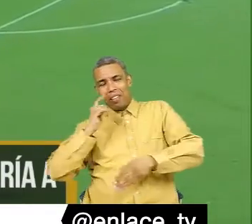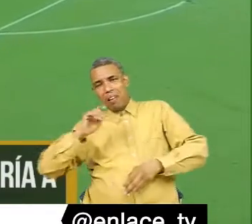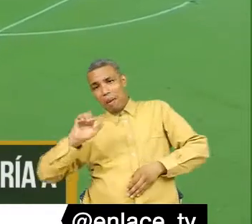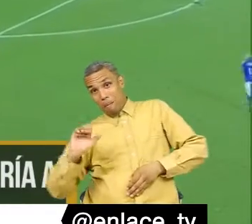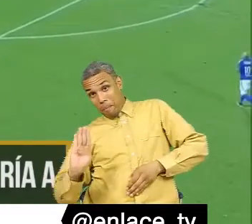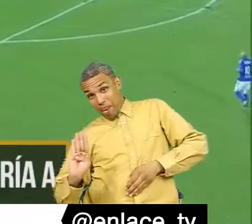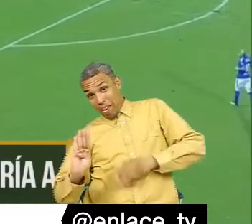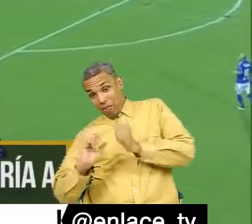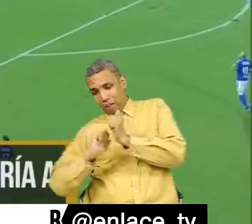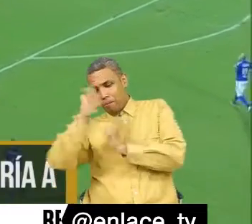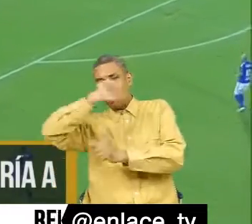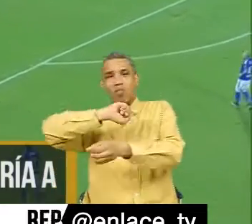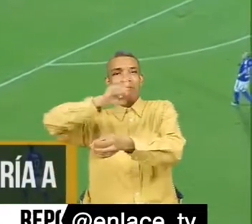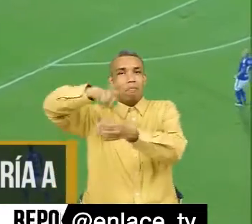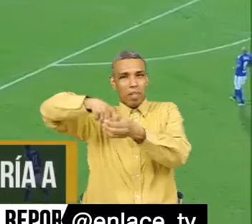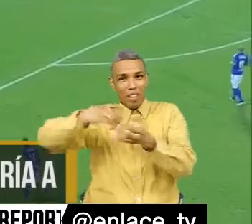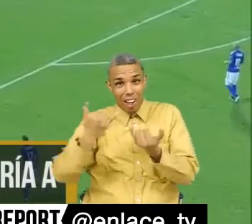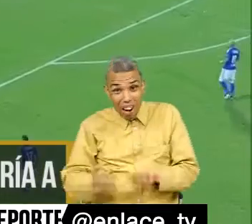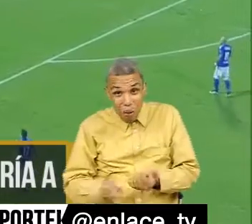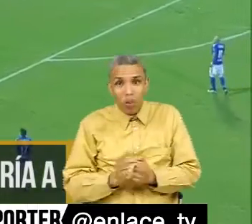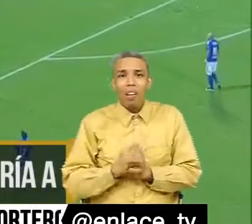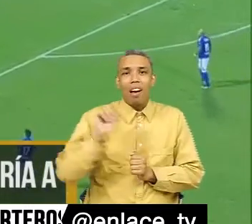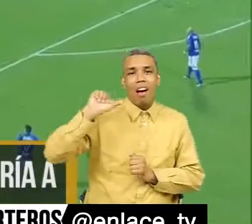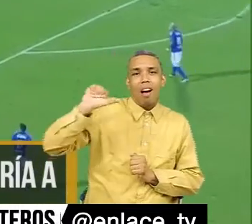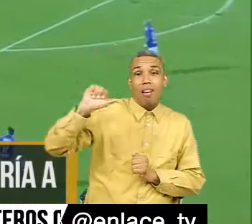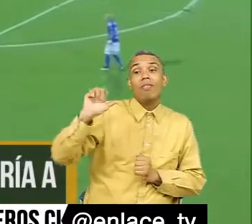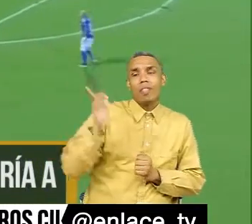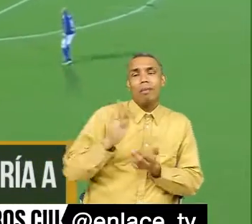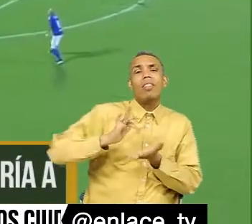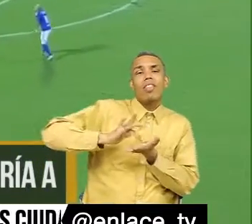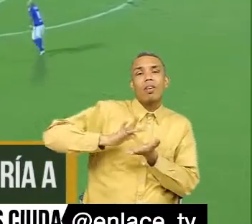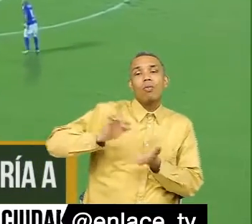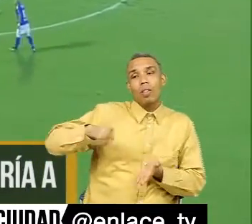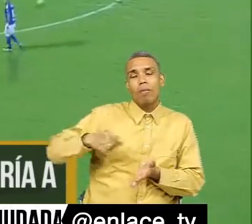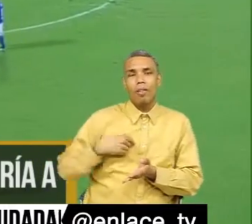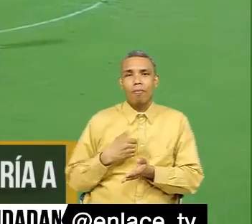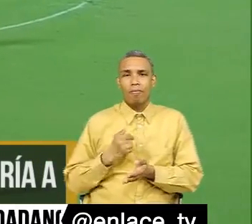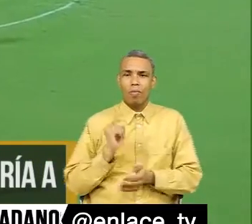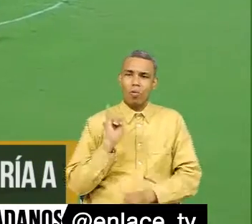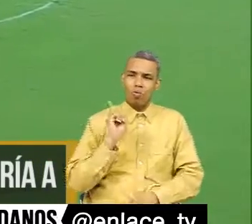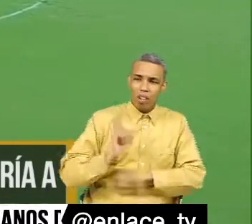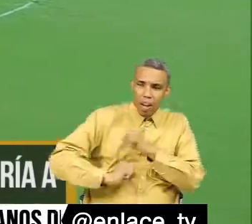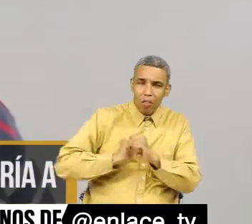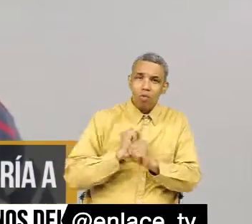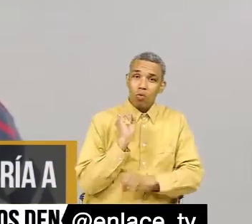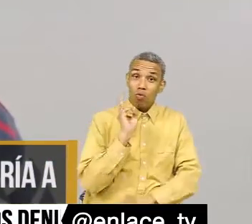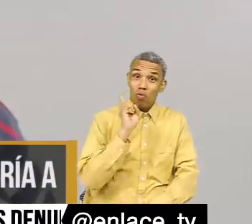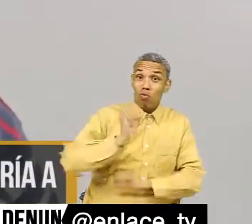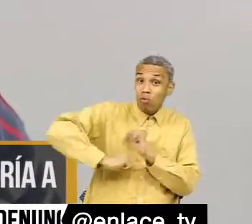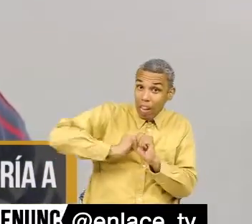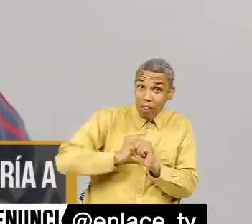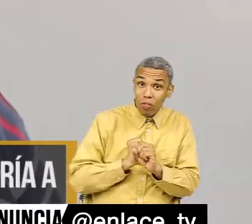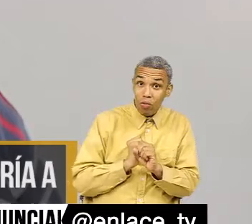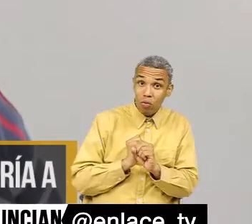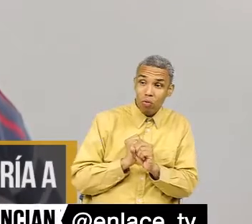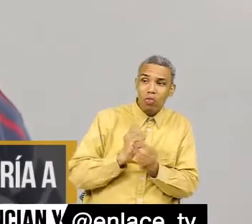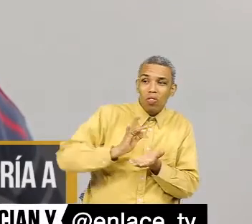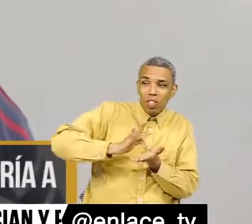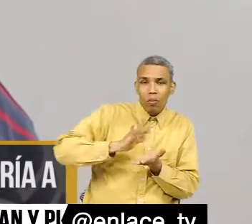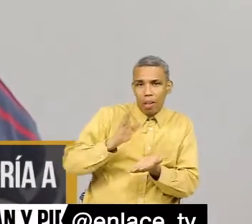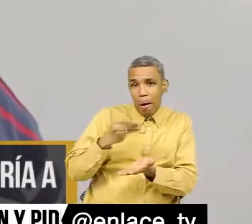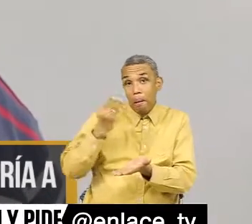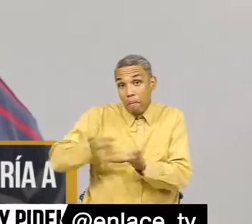los derechos de afiliación de este año a la A, que son 3 años, 2 años más que nos faltan, 17 y 18,